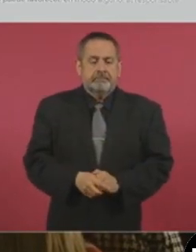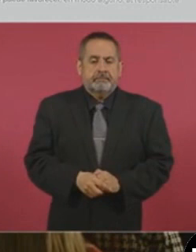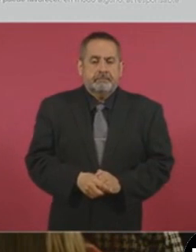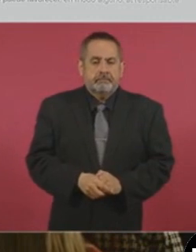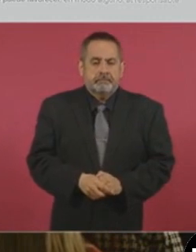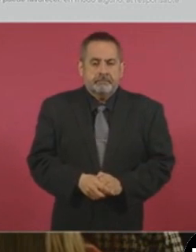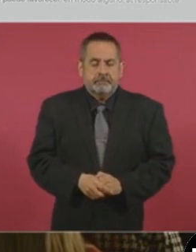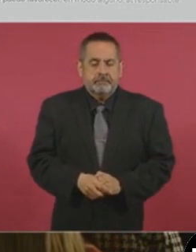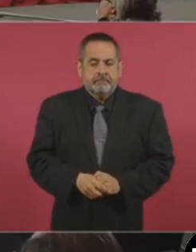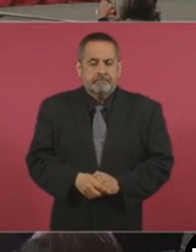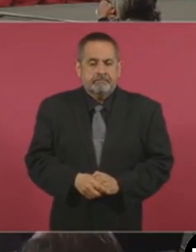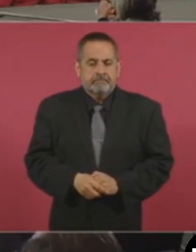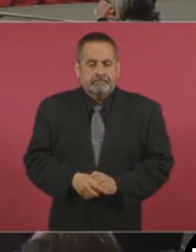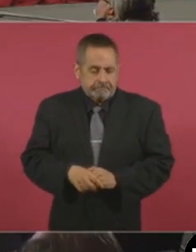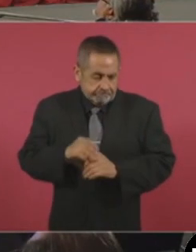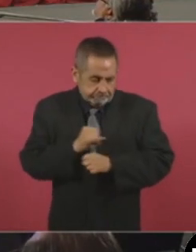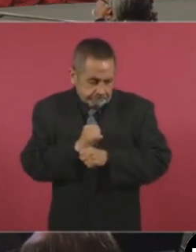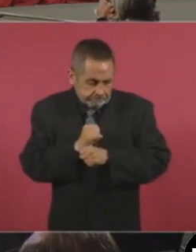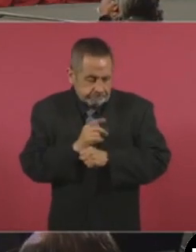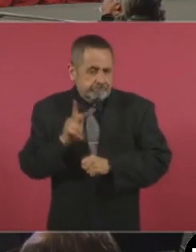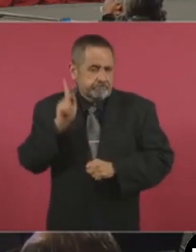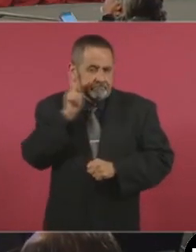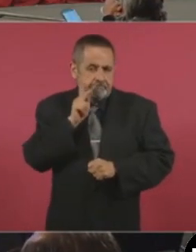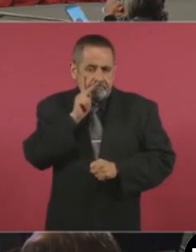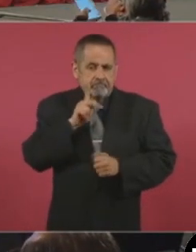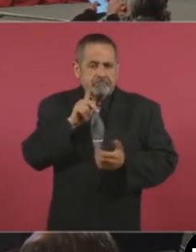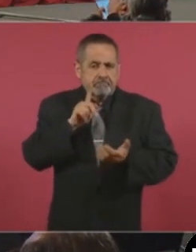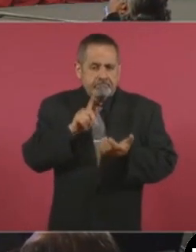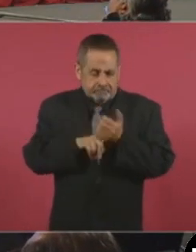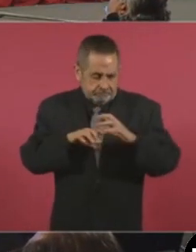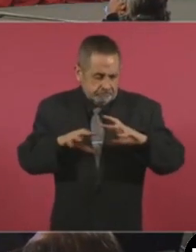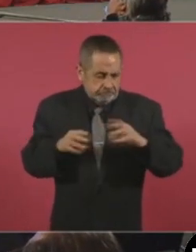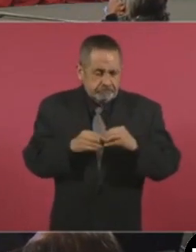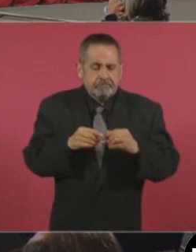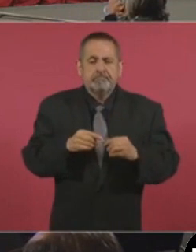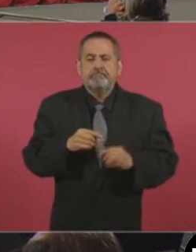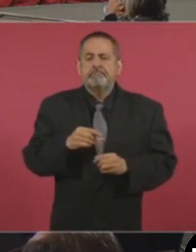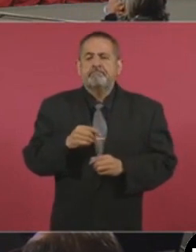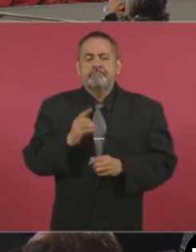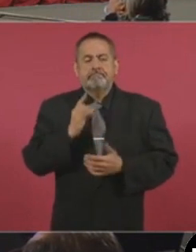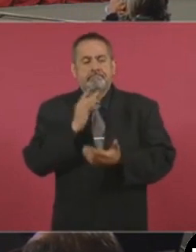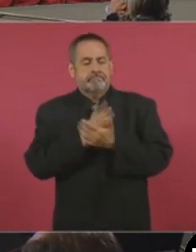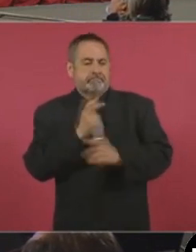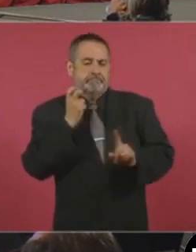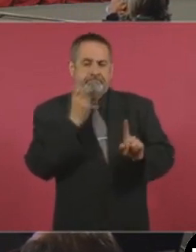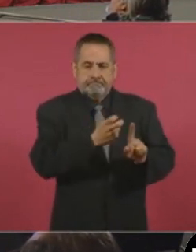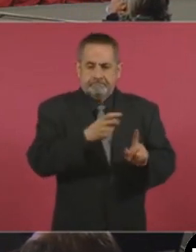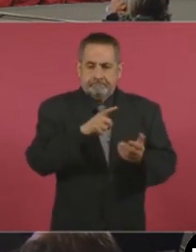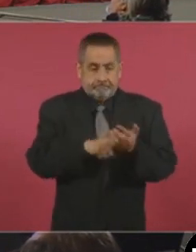Las pruebas de Rodizonato señalan que el